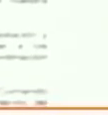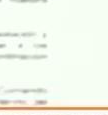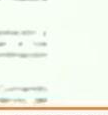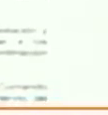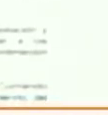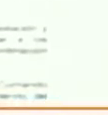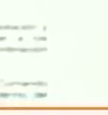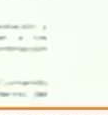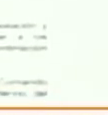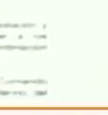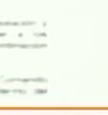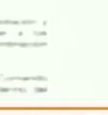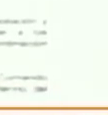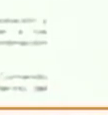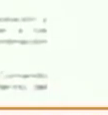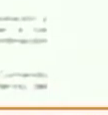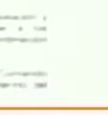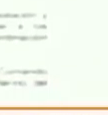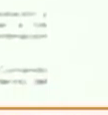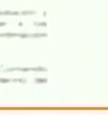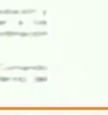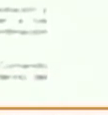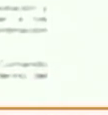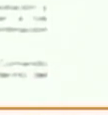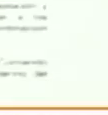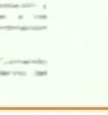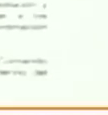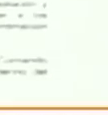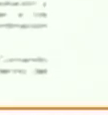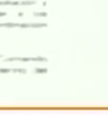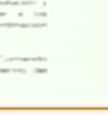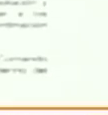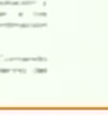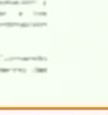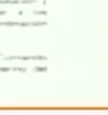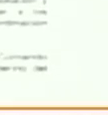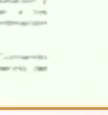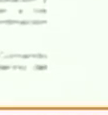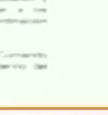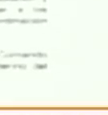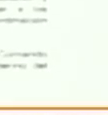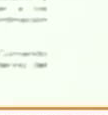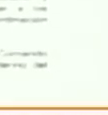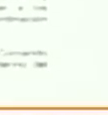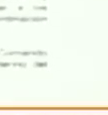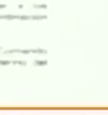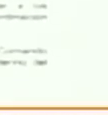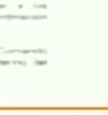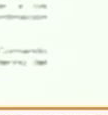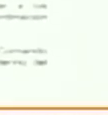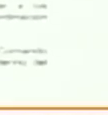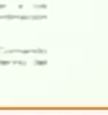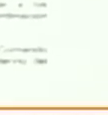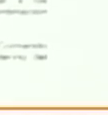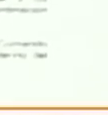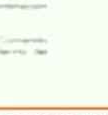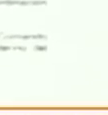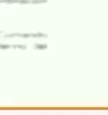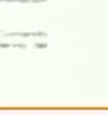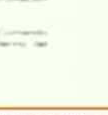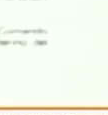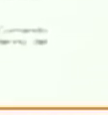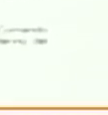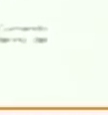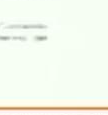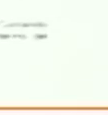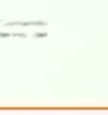como ustedes bien saben, se han dado a la tarea de coordinar acciones para el bloqueo financiero, comercial